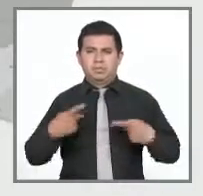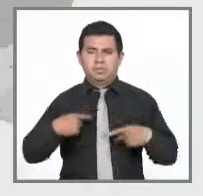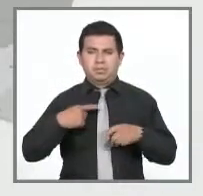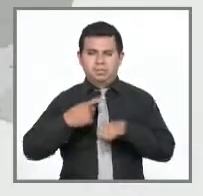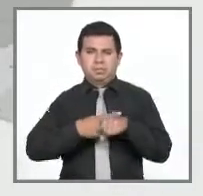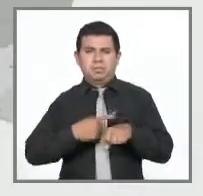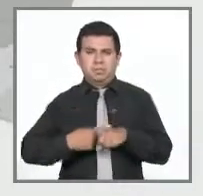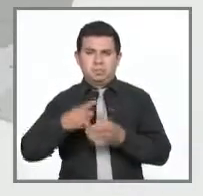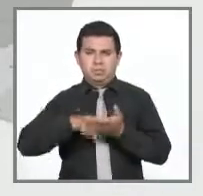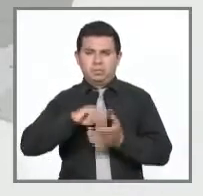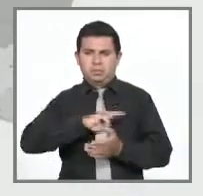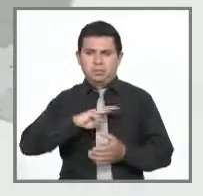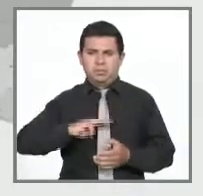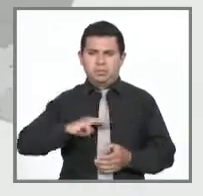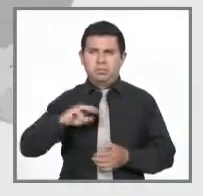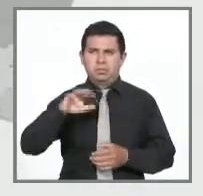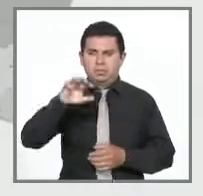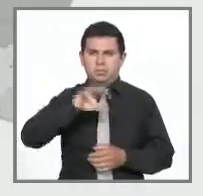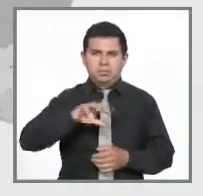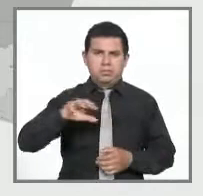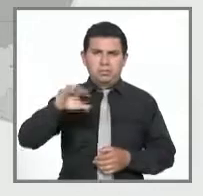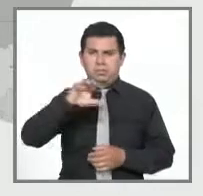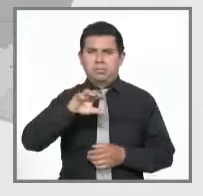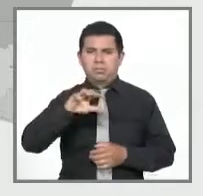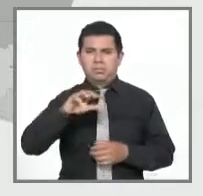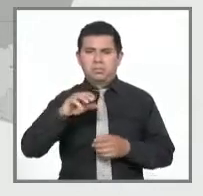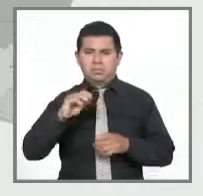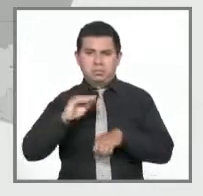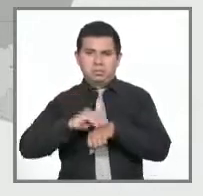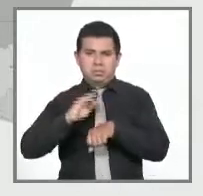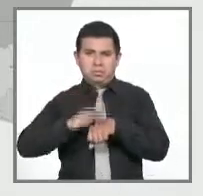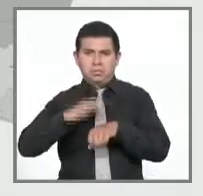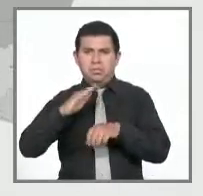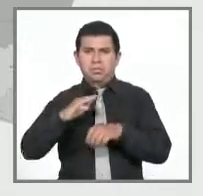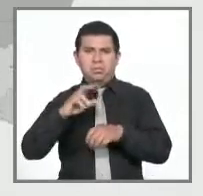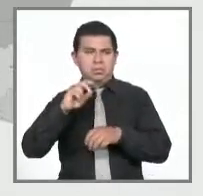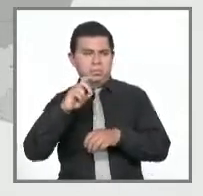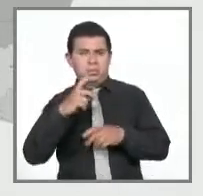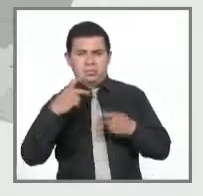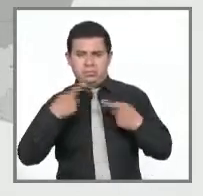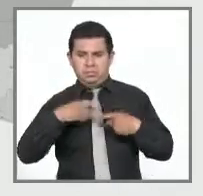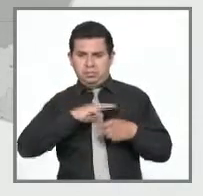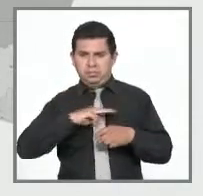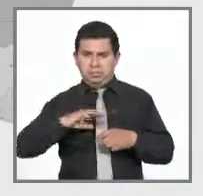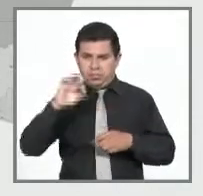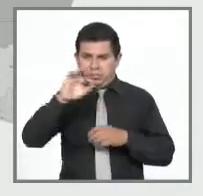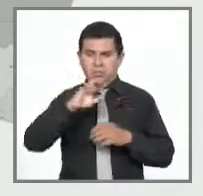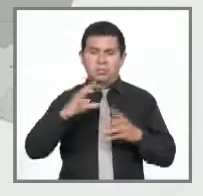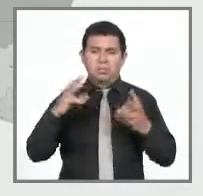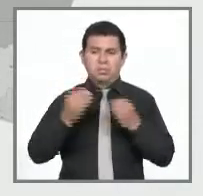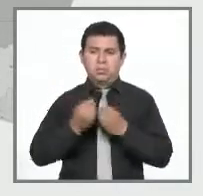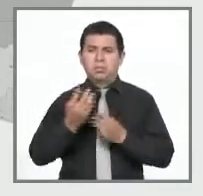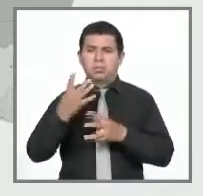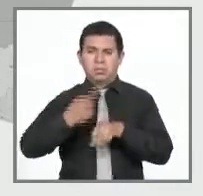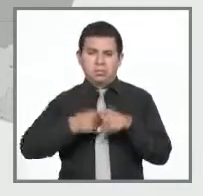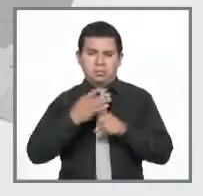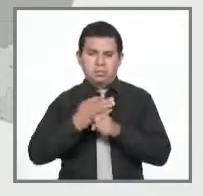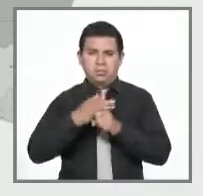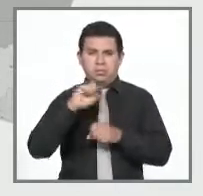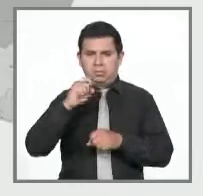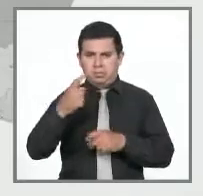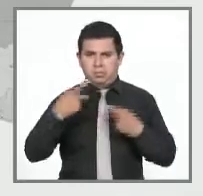municipios municipios con casos nuevos 30 que presentaron casos nuevos 61